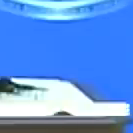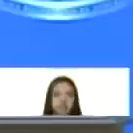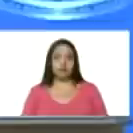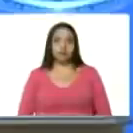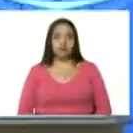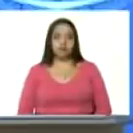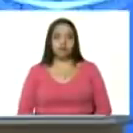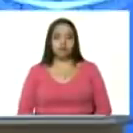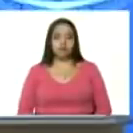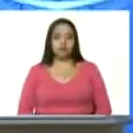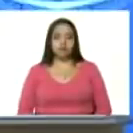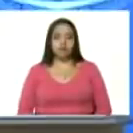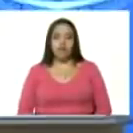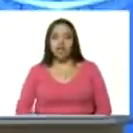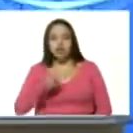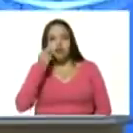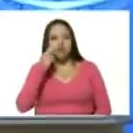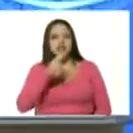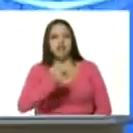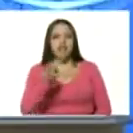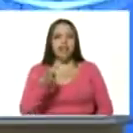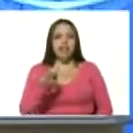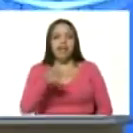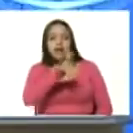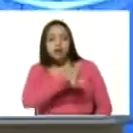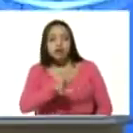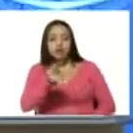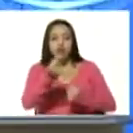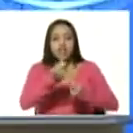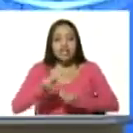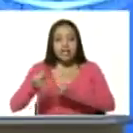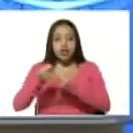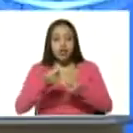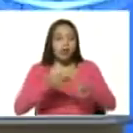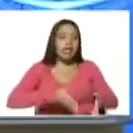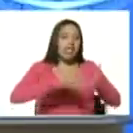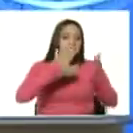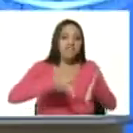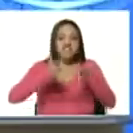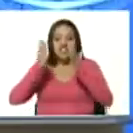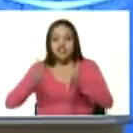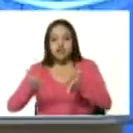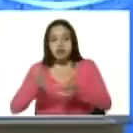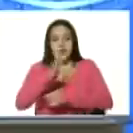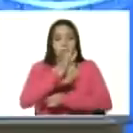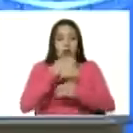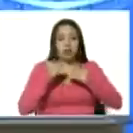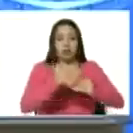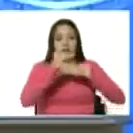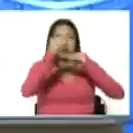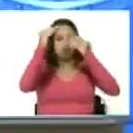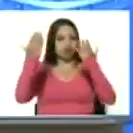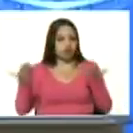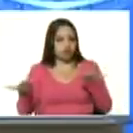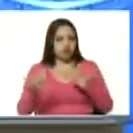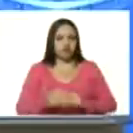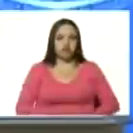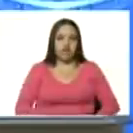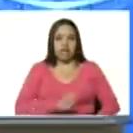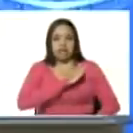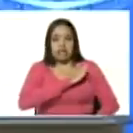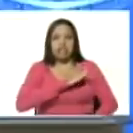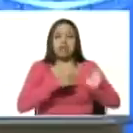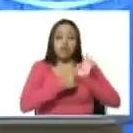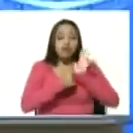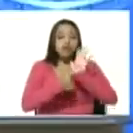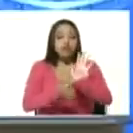administración de una junta de condominio de un edificio de cuatro pisos. Hasta una junta de condominio de un edificio de cuatro pisos tiene que